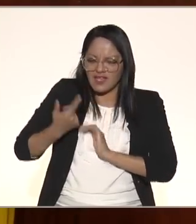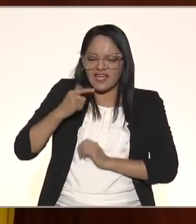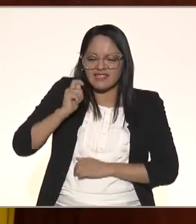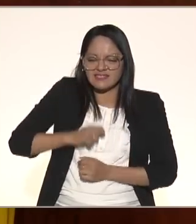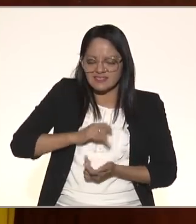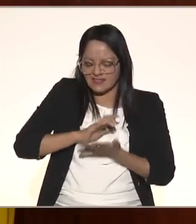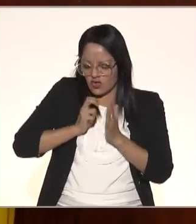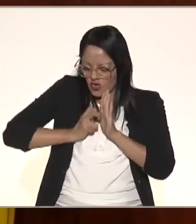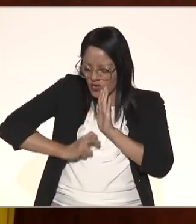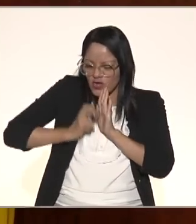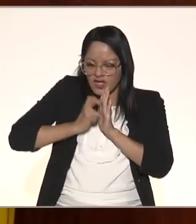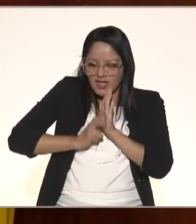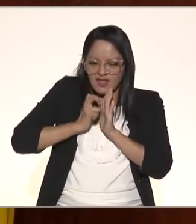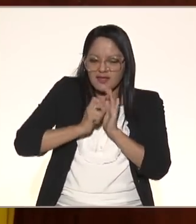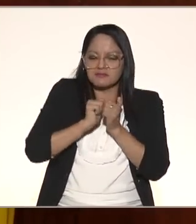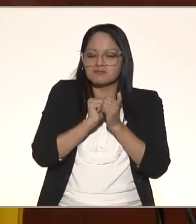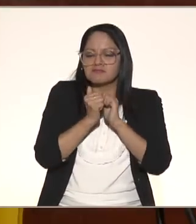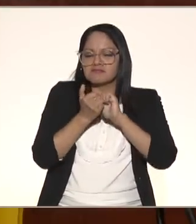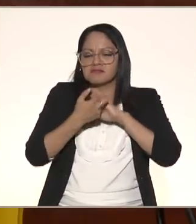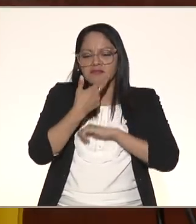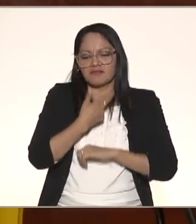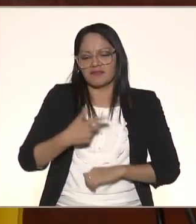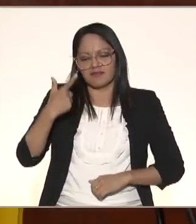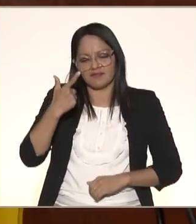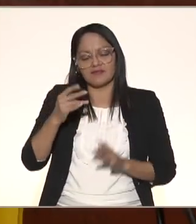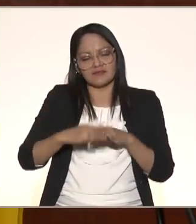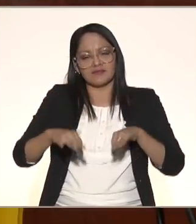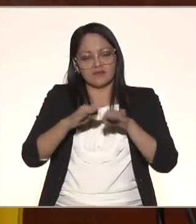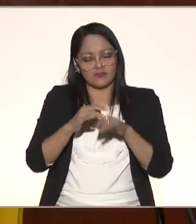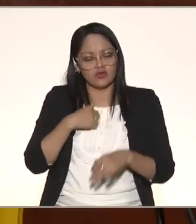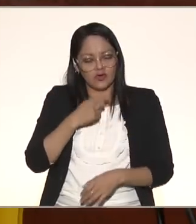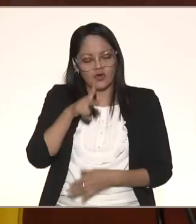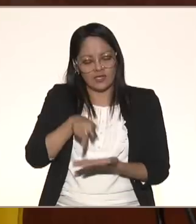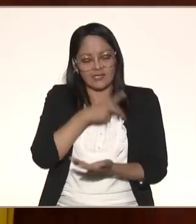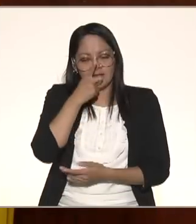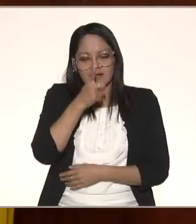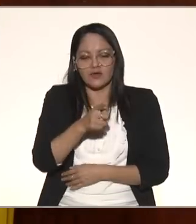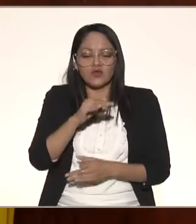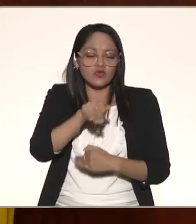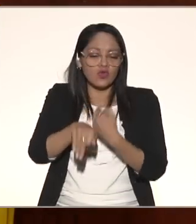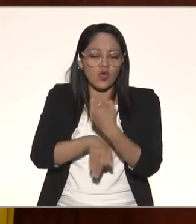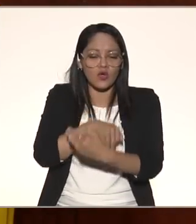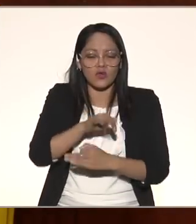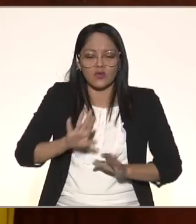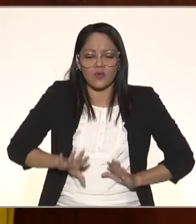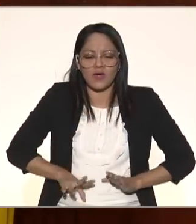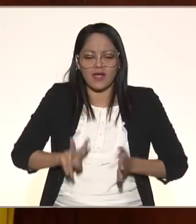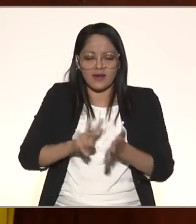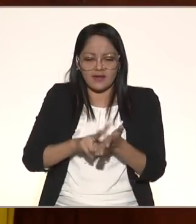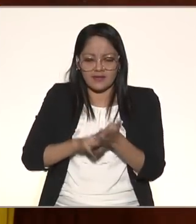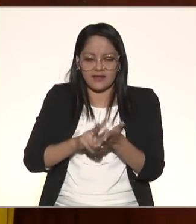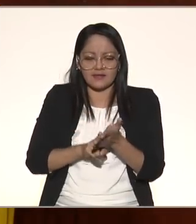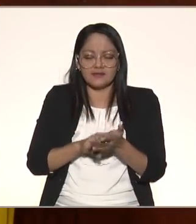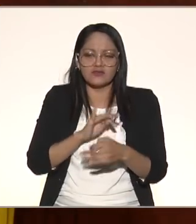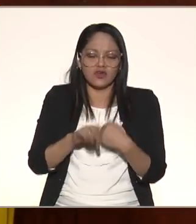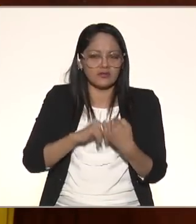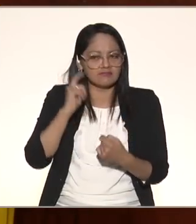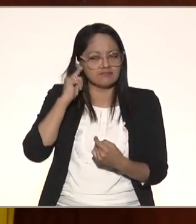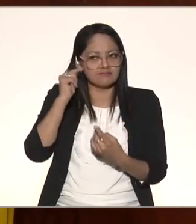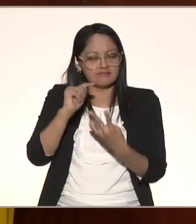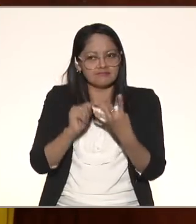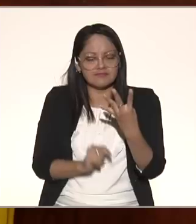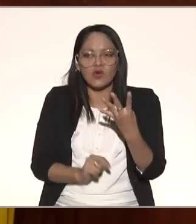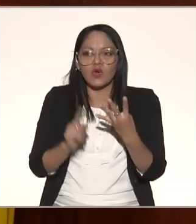para que yo pueda ir mejorando no insisto en esta parte en la que todos los valores si le pego a uno todos se me vienen para abajo